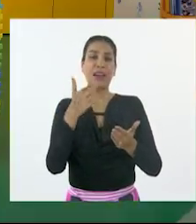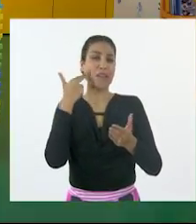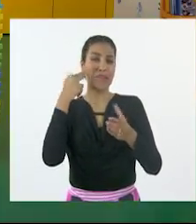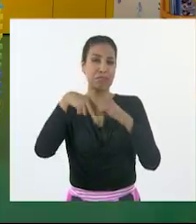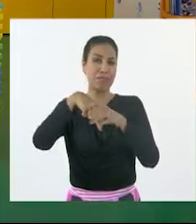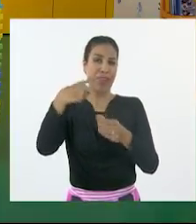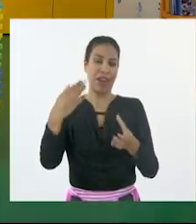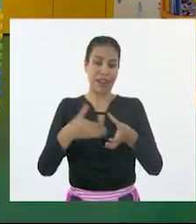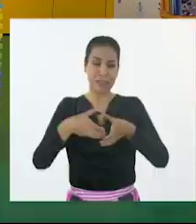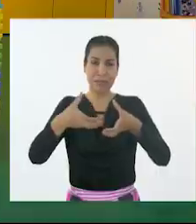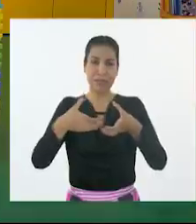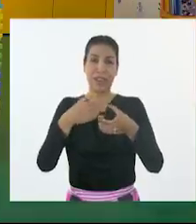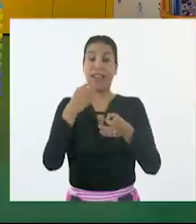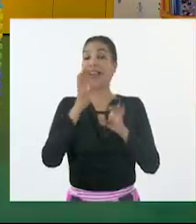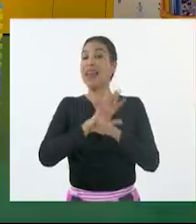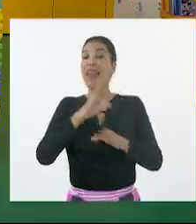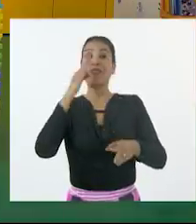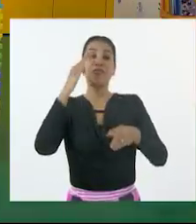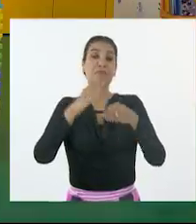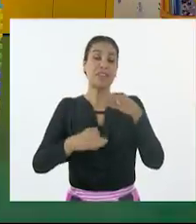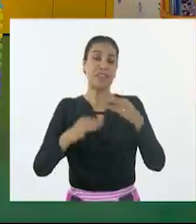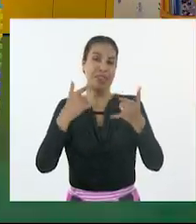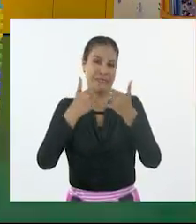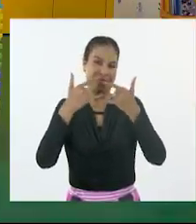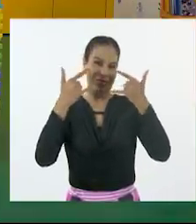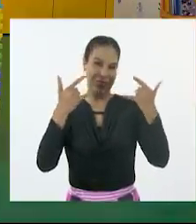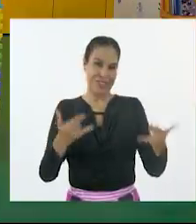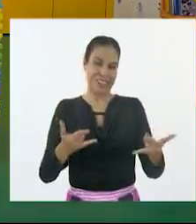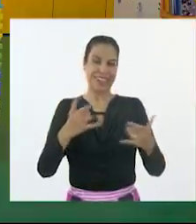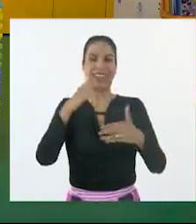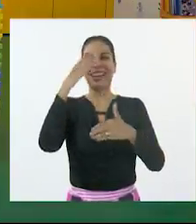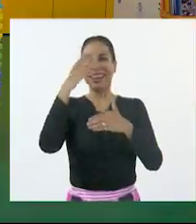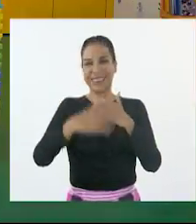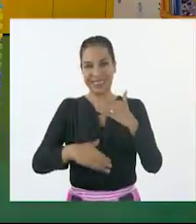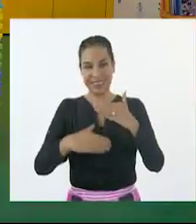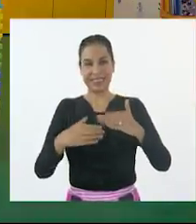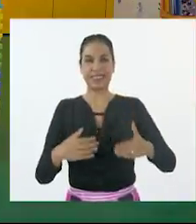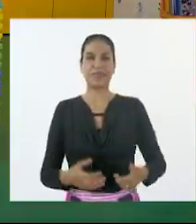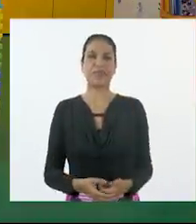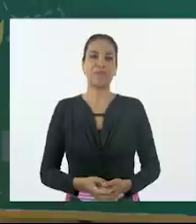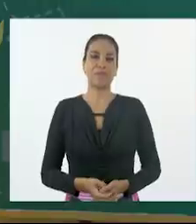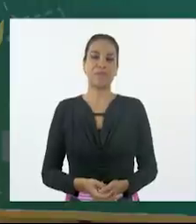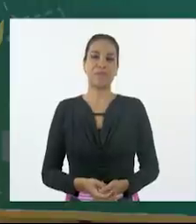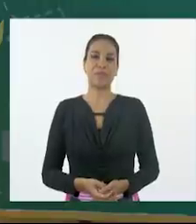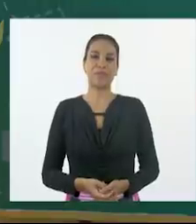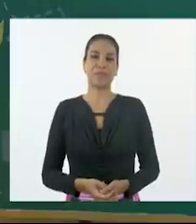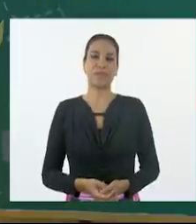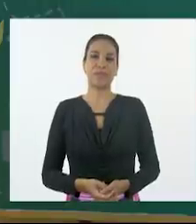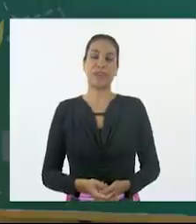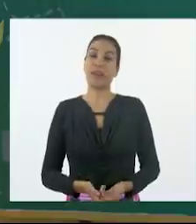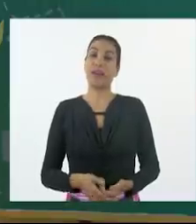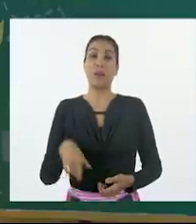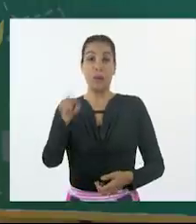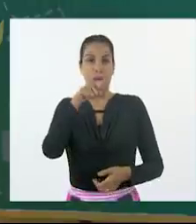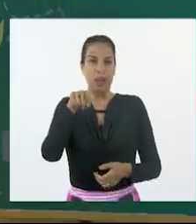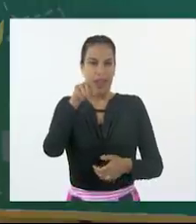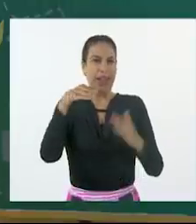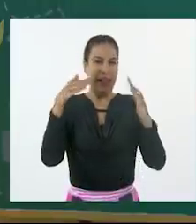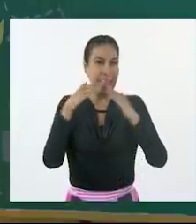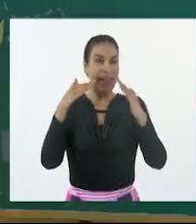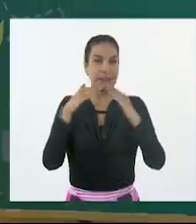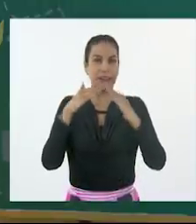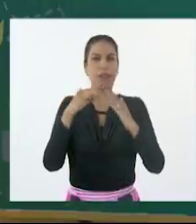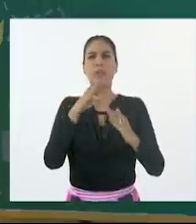vacío. Y colorín colorado, este cuento se ha terminado. Oigan, ustedes ahí en